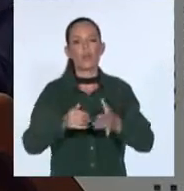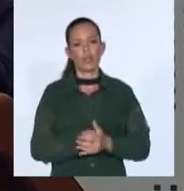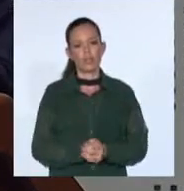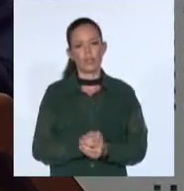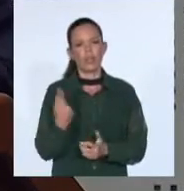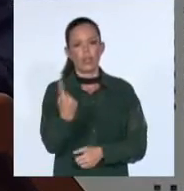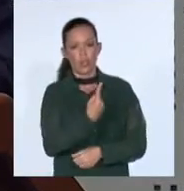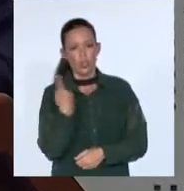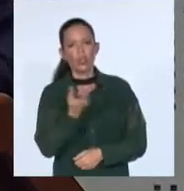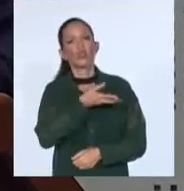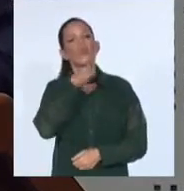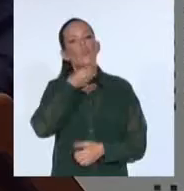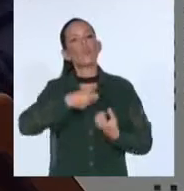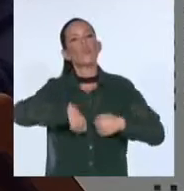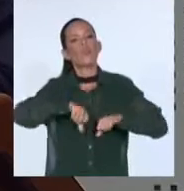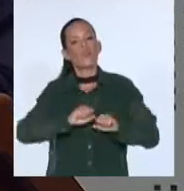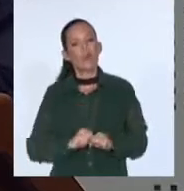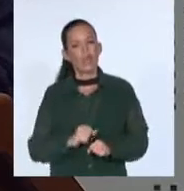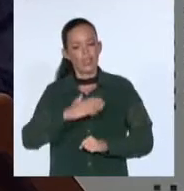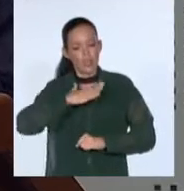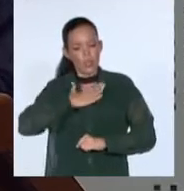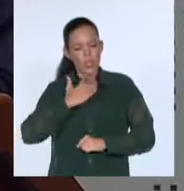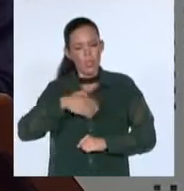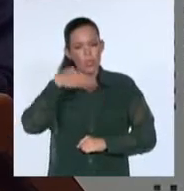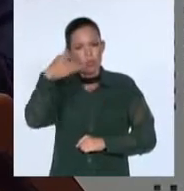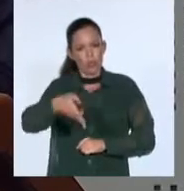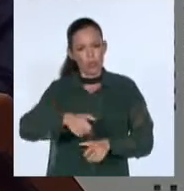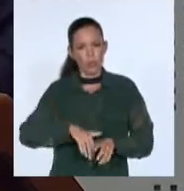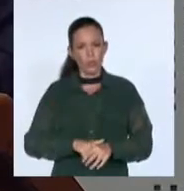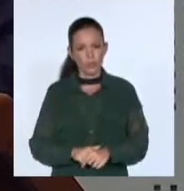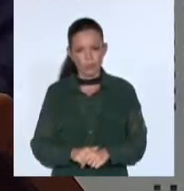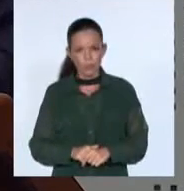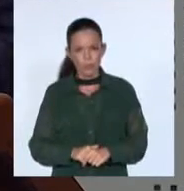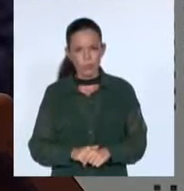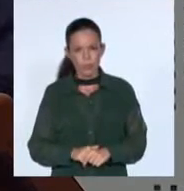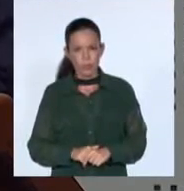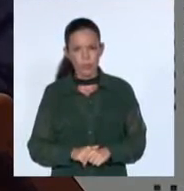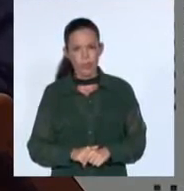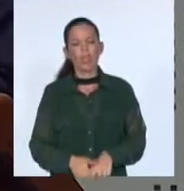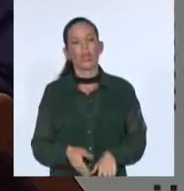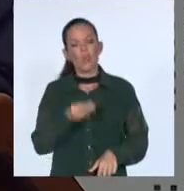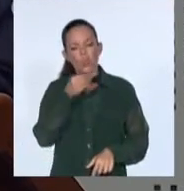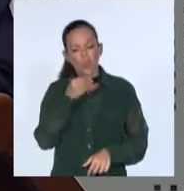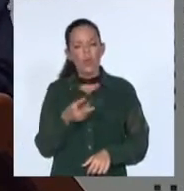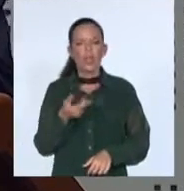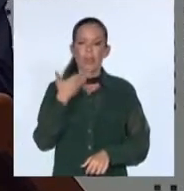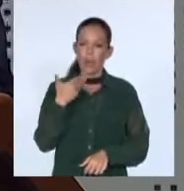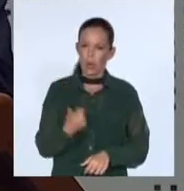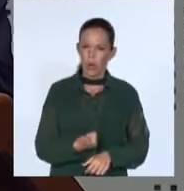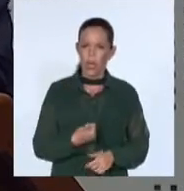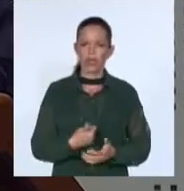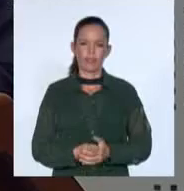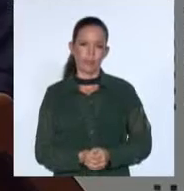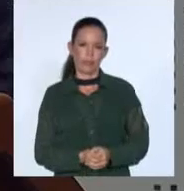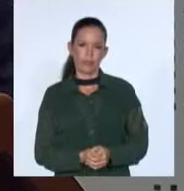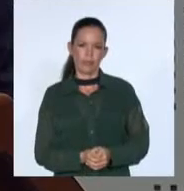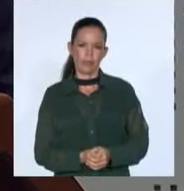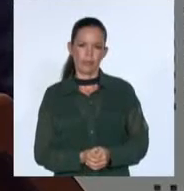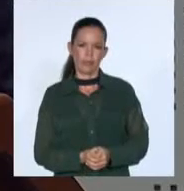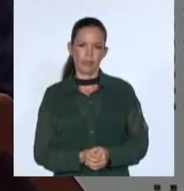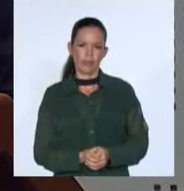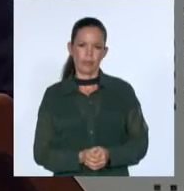nuestro futuro, poder manejar este presente y cambiar el futuro para que nos sirva a